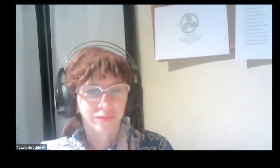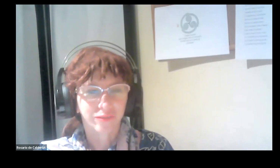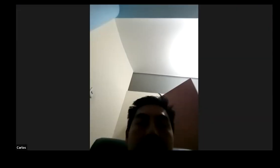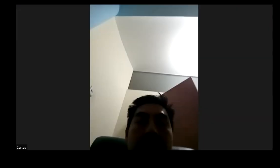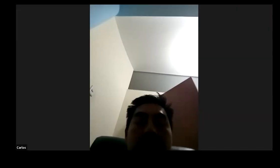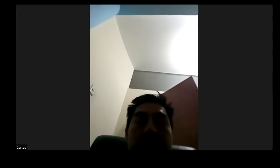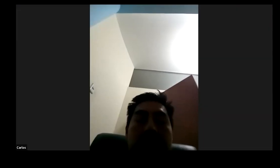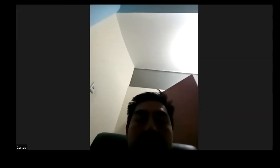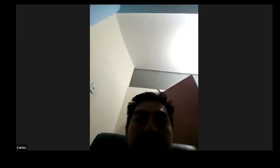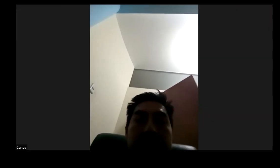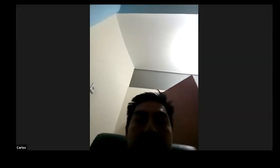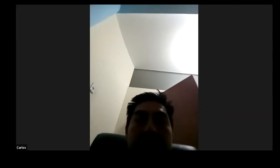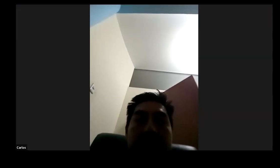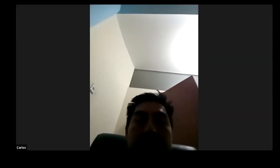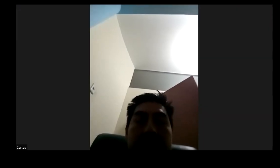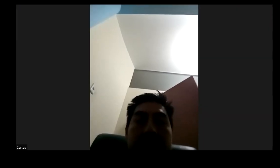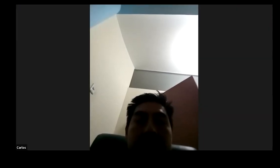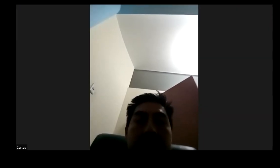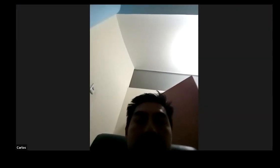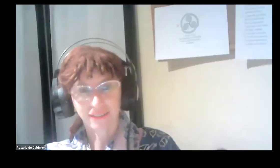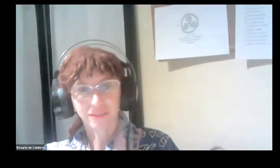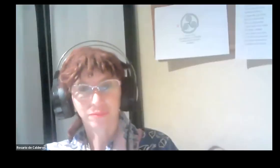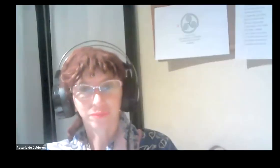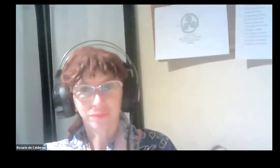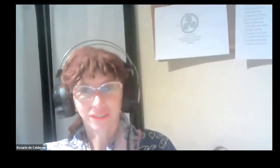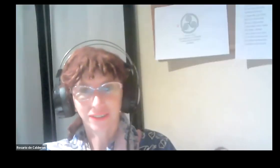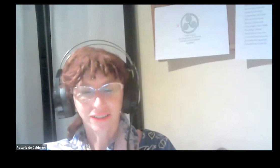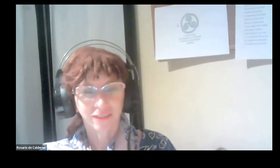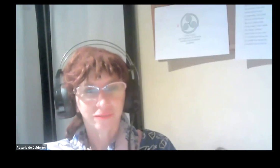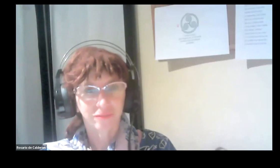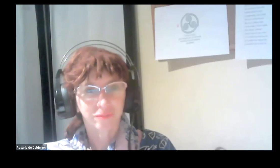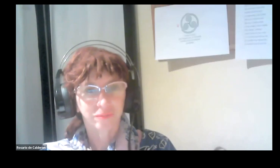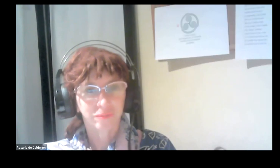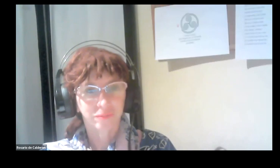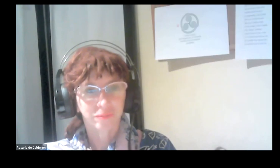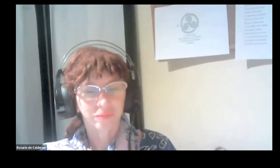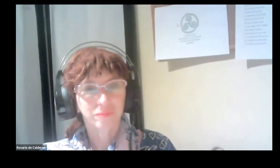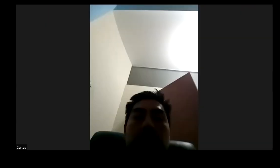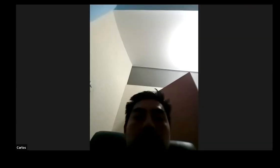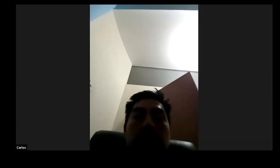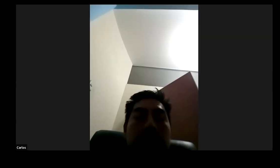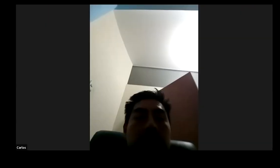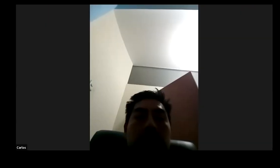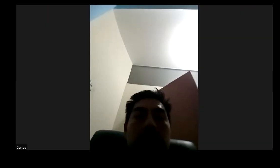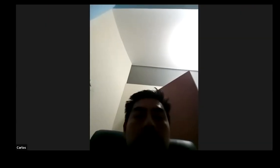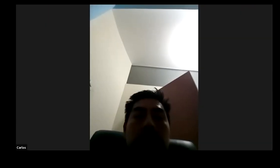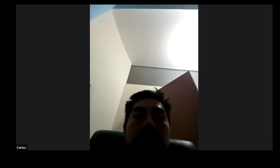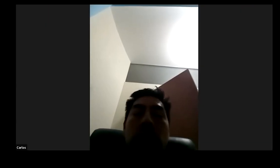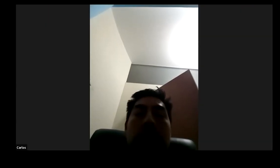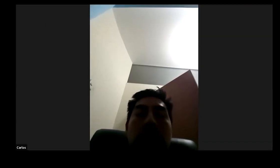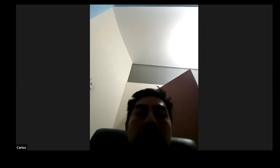y escucharemos cucharita si carlos adelante de amor lo primero de dos maneras es no